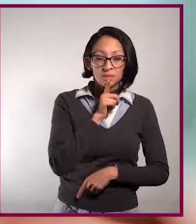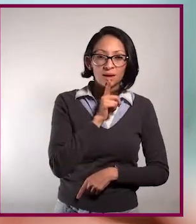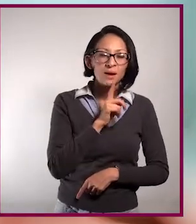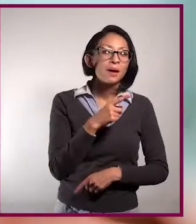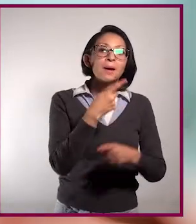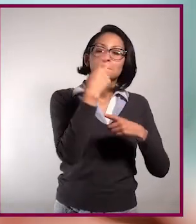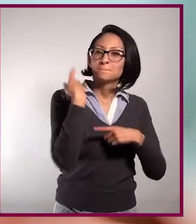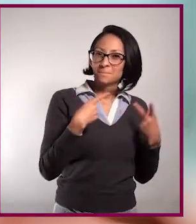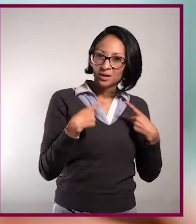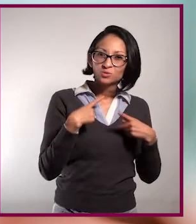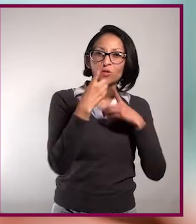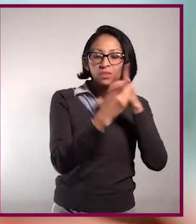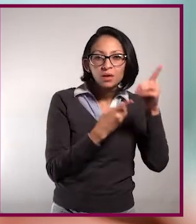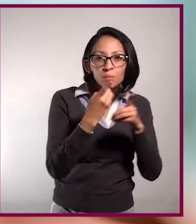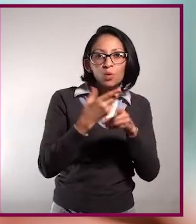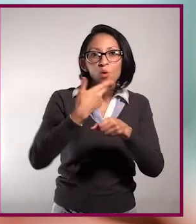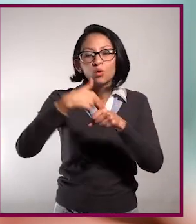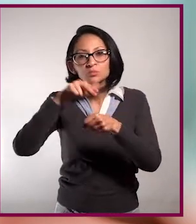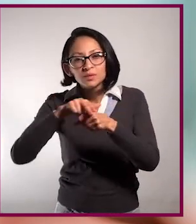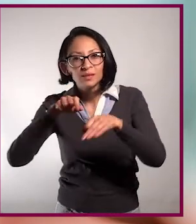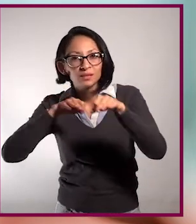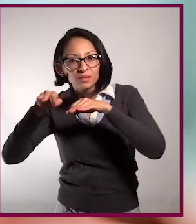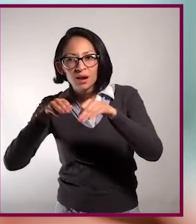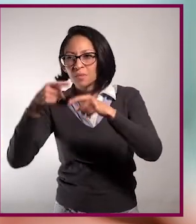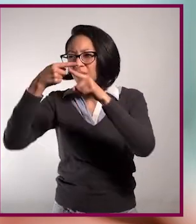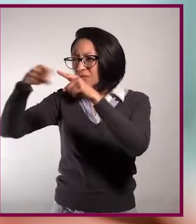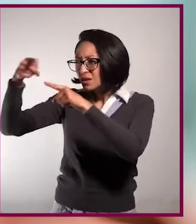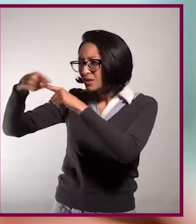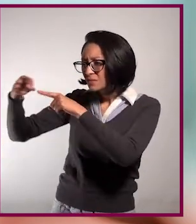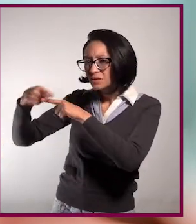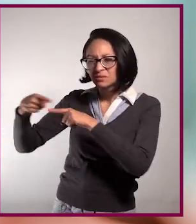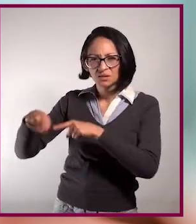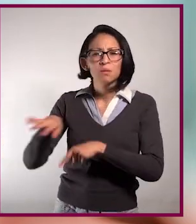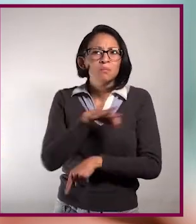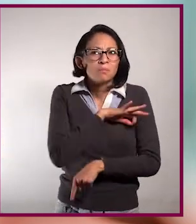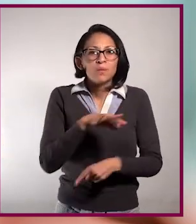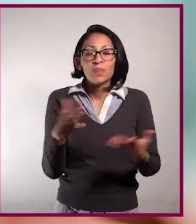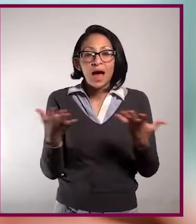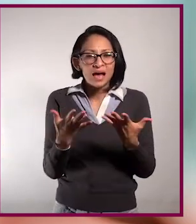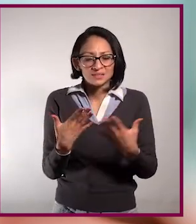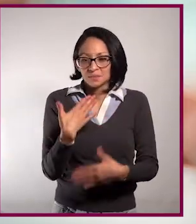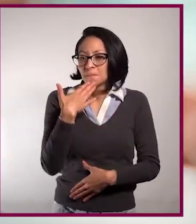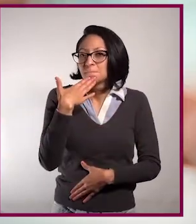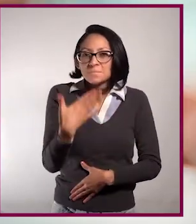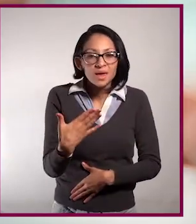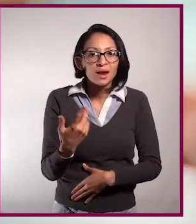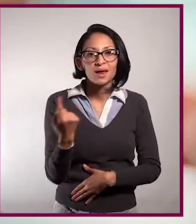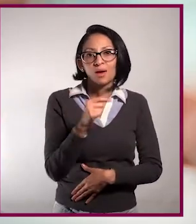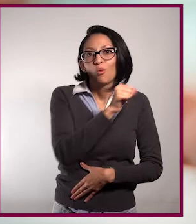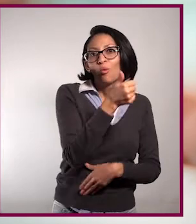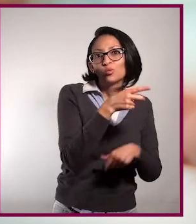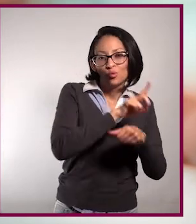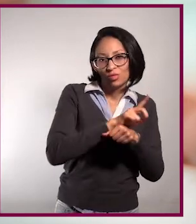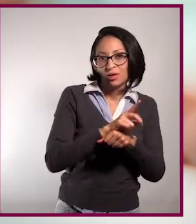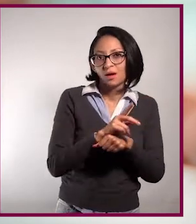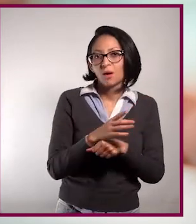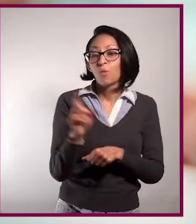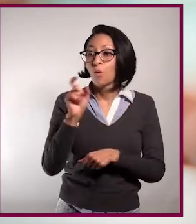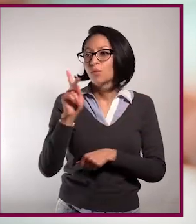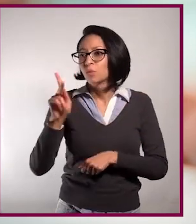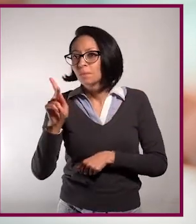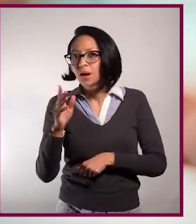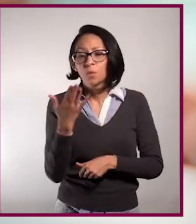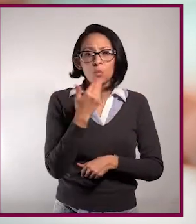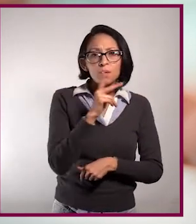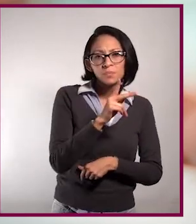profesiones realizan complejas y dedicadas tareas durante sus periodos menstruales con tanta efectividad como en cualquier otro día. Eso